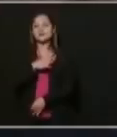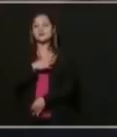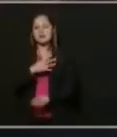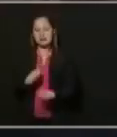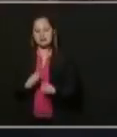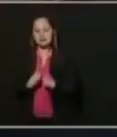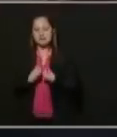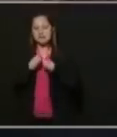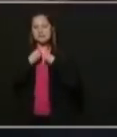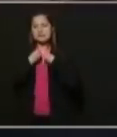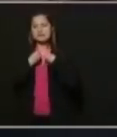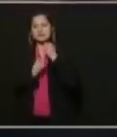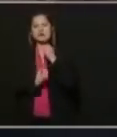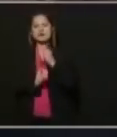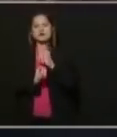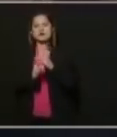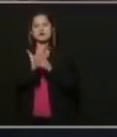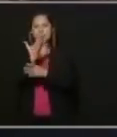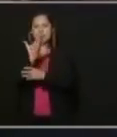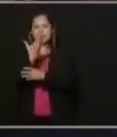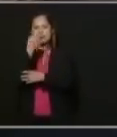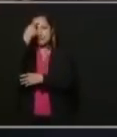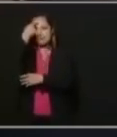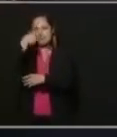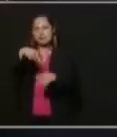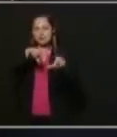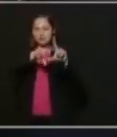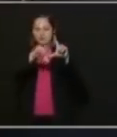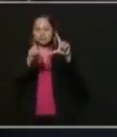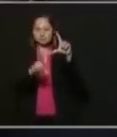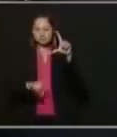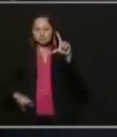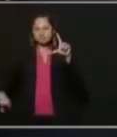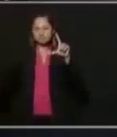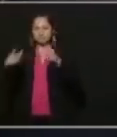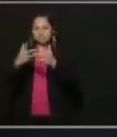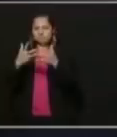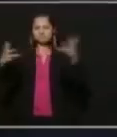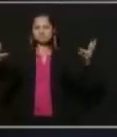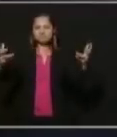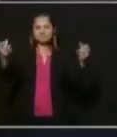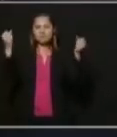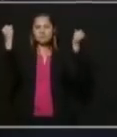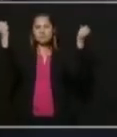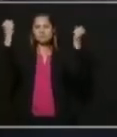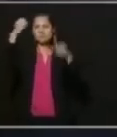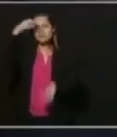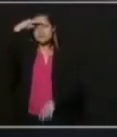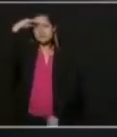para nuestra gran nación. ¡Que viva México!